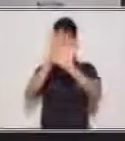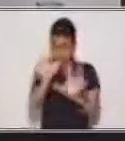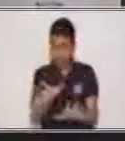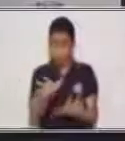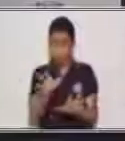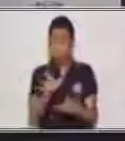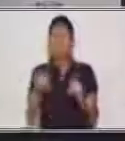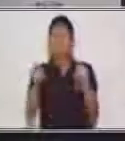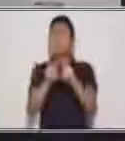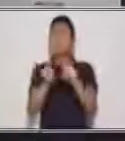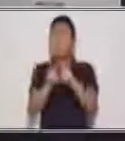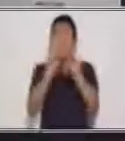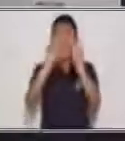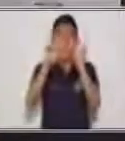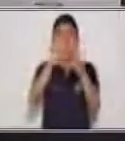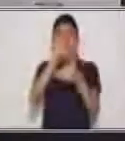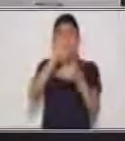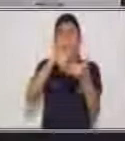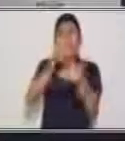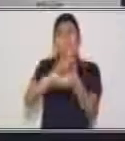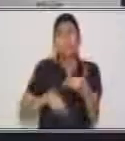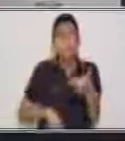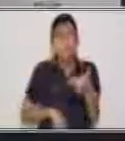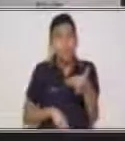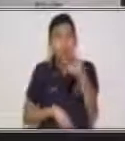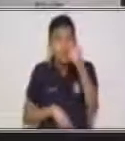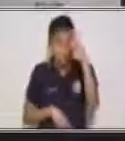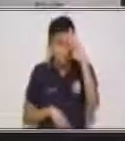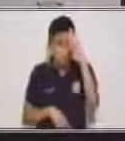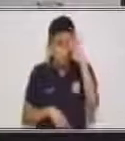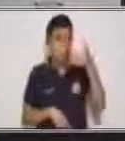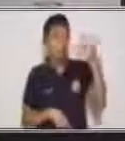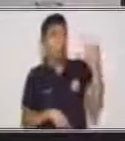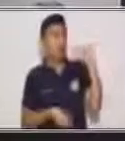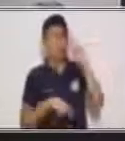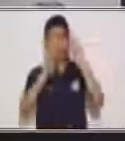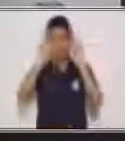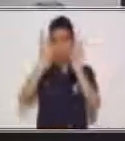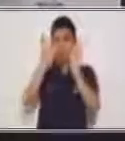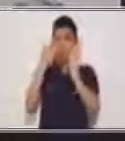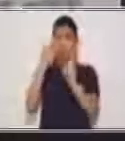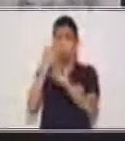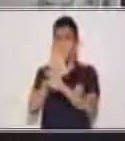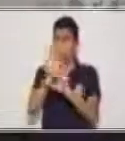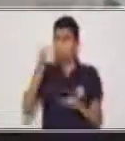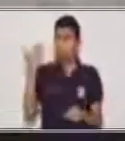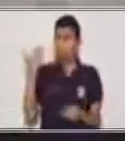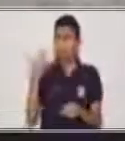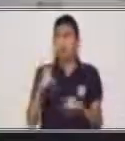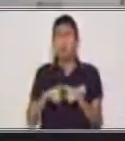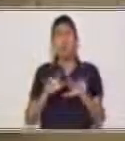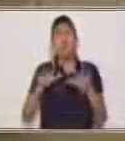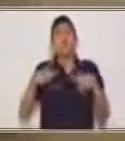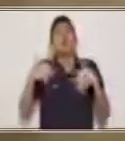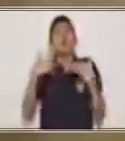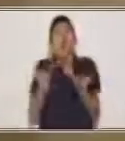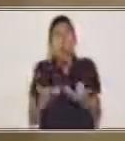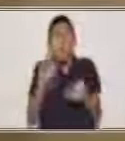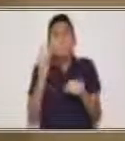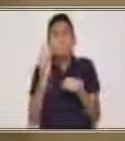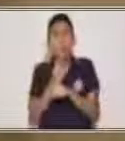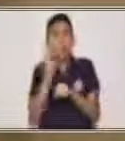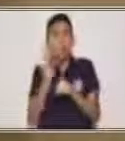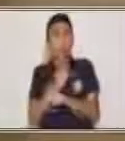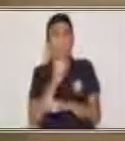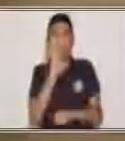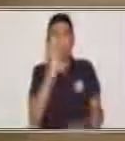en la lectura. ¿Te recuerdas que hemos estado viendo la predicción lectora? Entonces vamos a ver un ejemplo de cómo se aplican las hipótesis en la